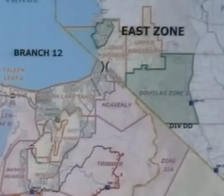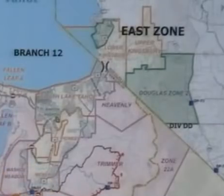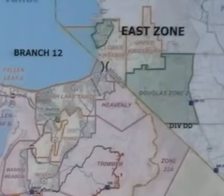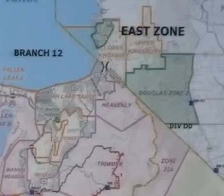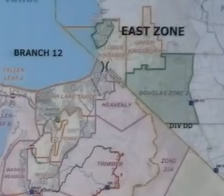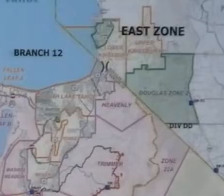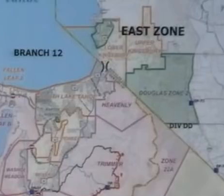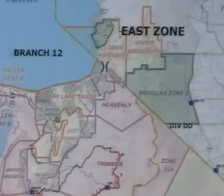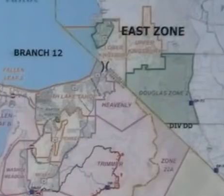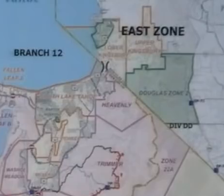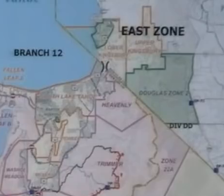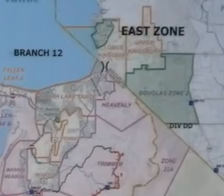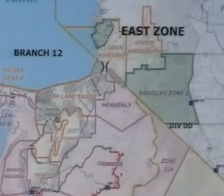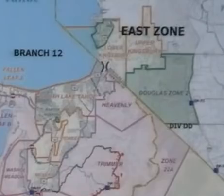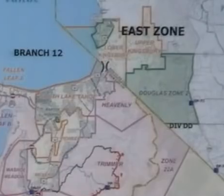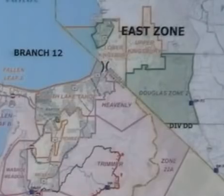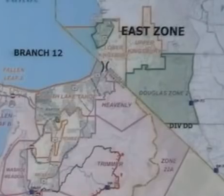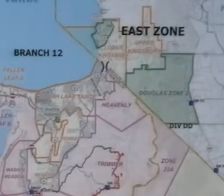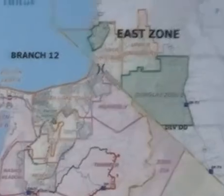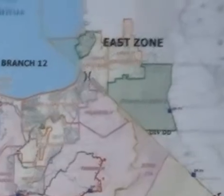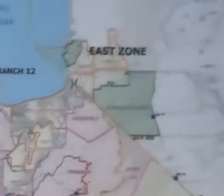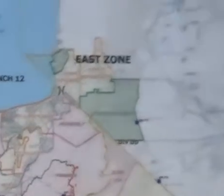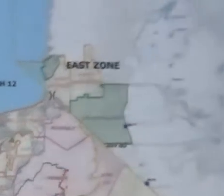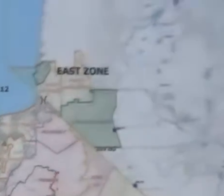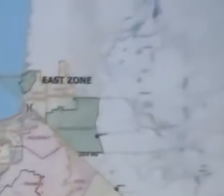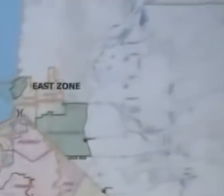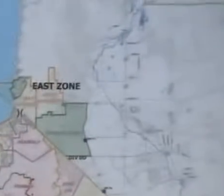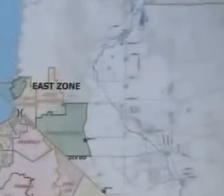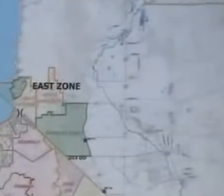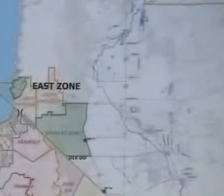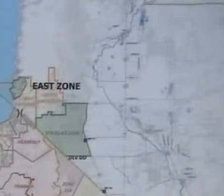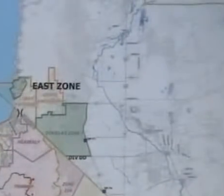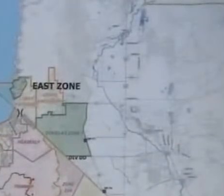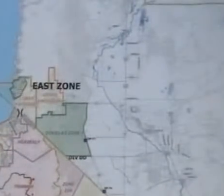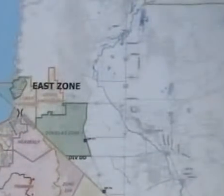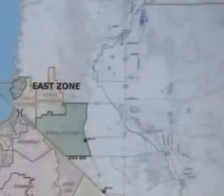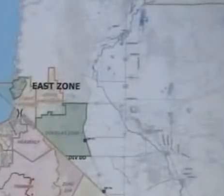tenemos que esperar hasta que esas carreteras,